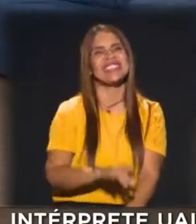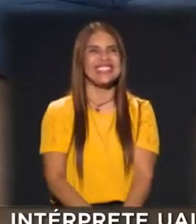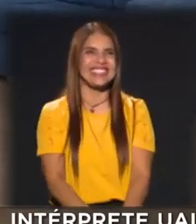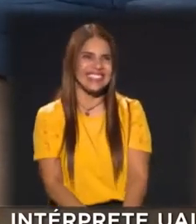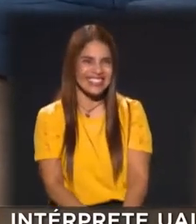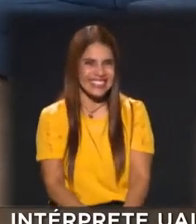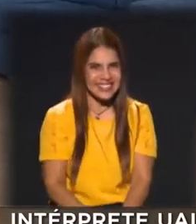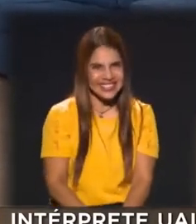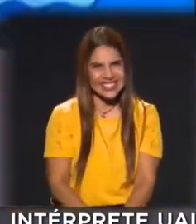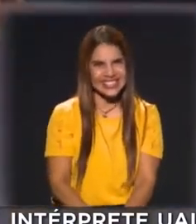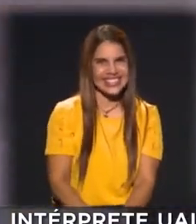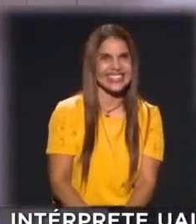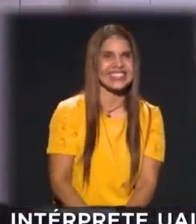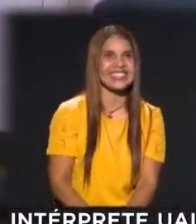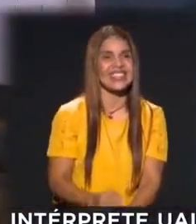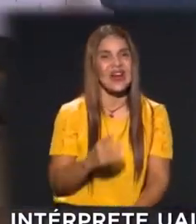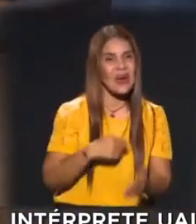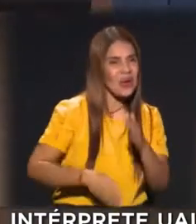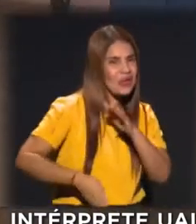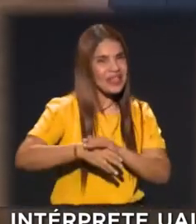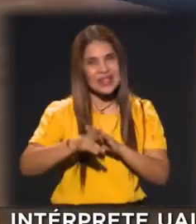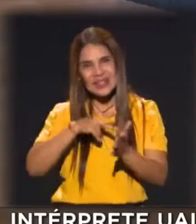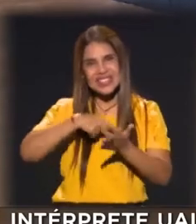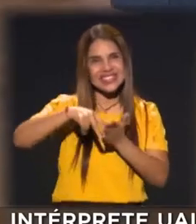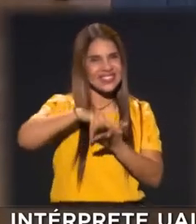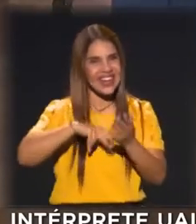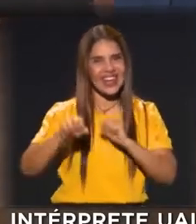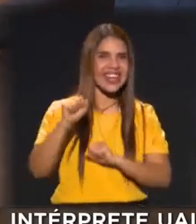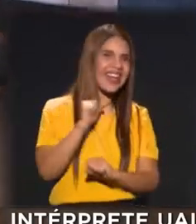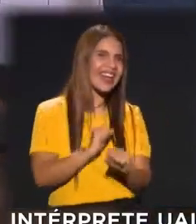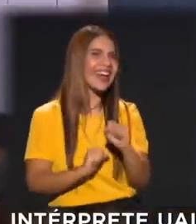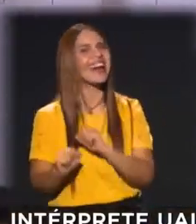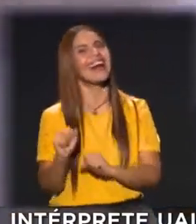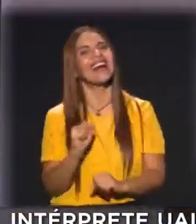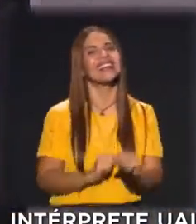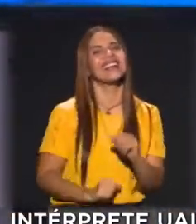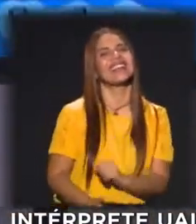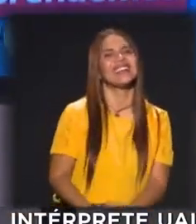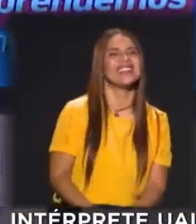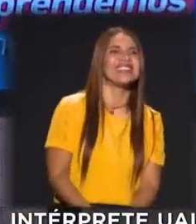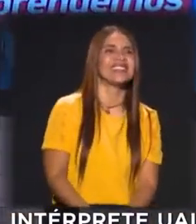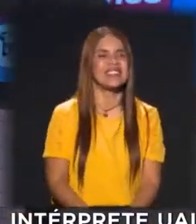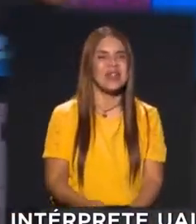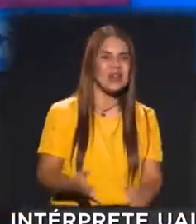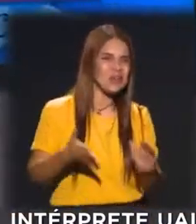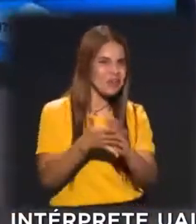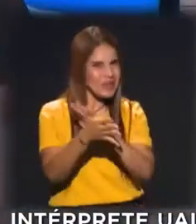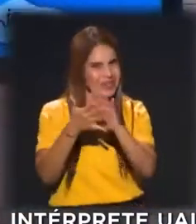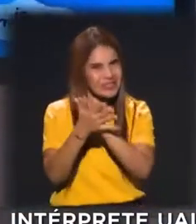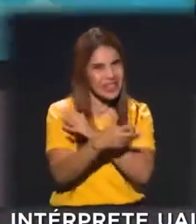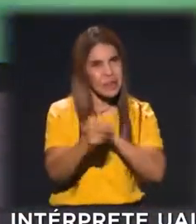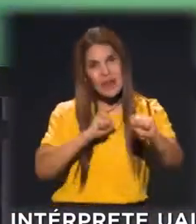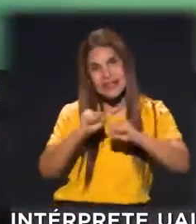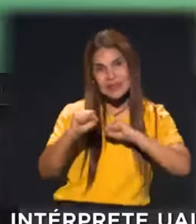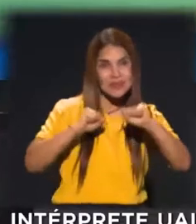Bueno. Bueno, y bueno, yo atrapé. Bueno. Este es el mensaje, mire.